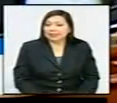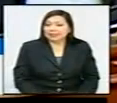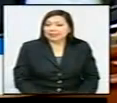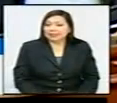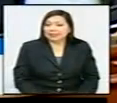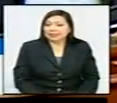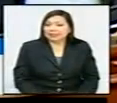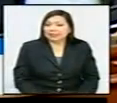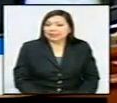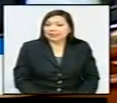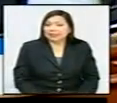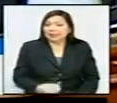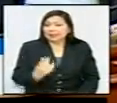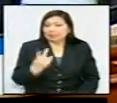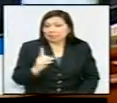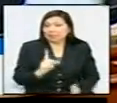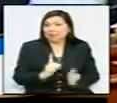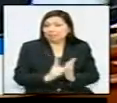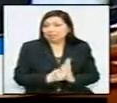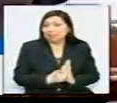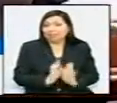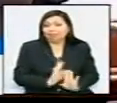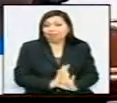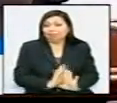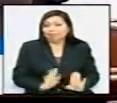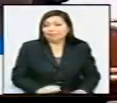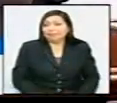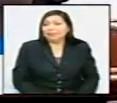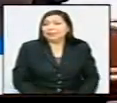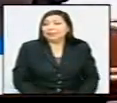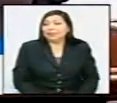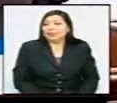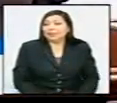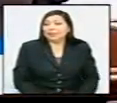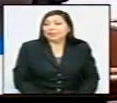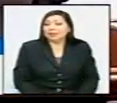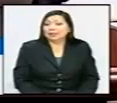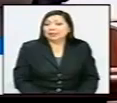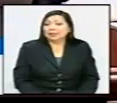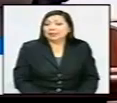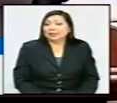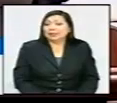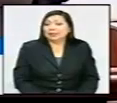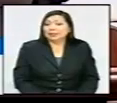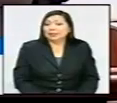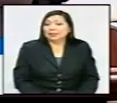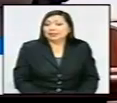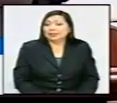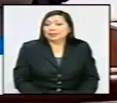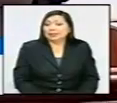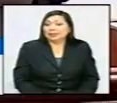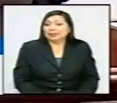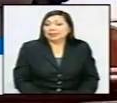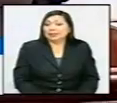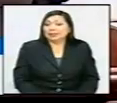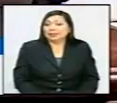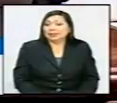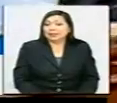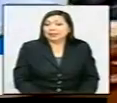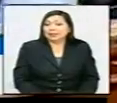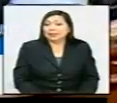Congresista, los 20 minutos ya se han culminado. ¿Cuántos minutos considera para que pueda terminar con su